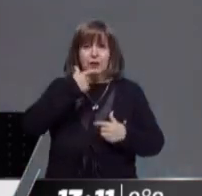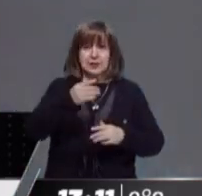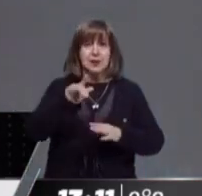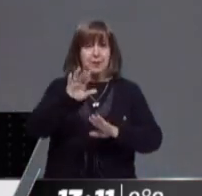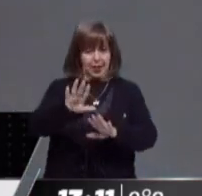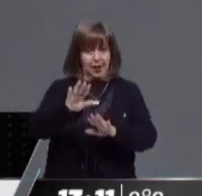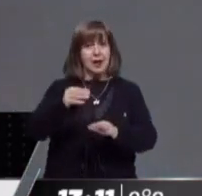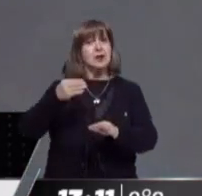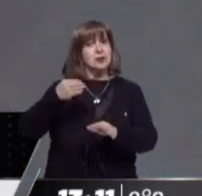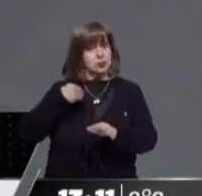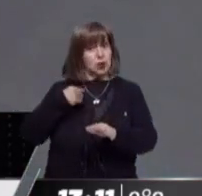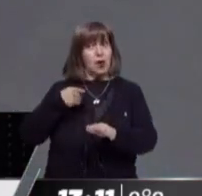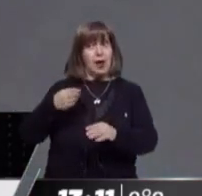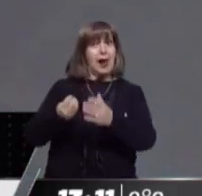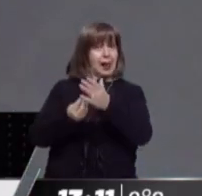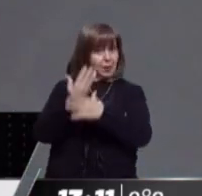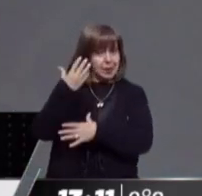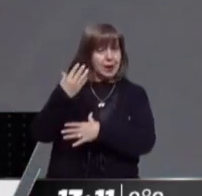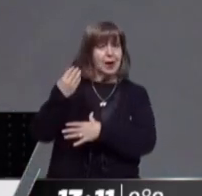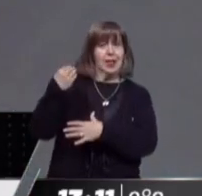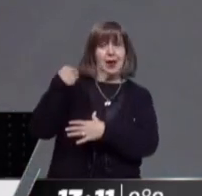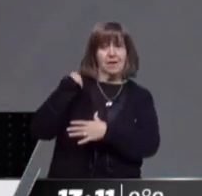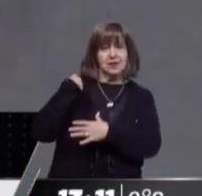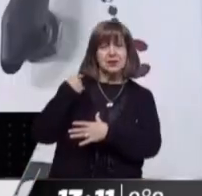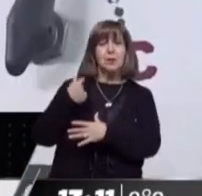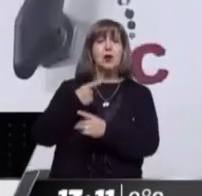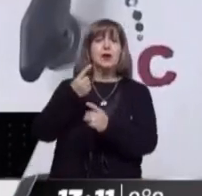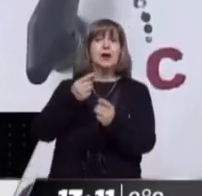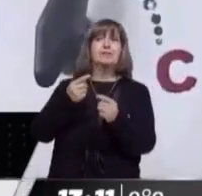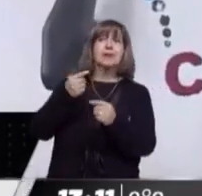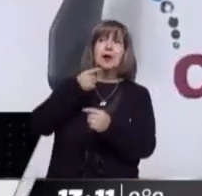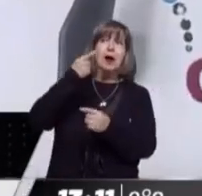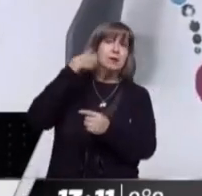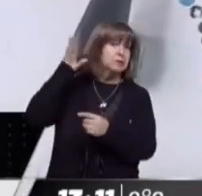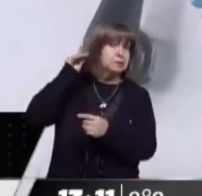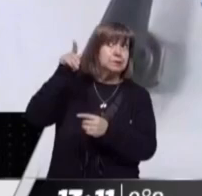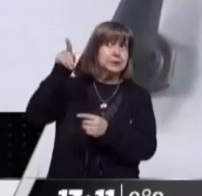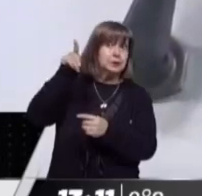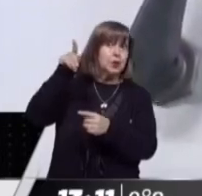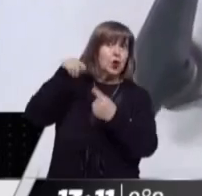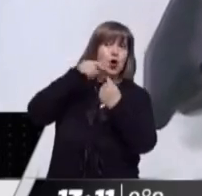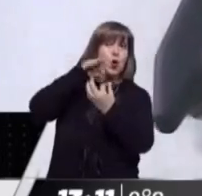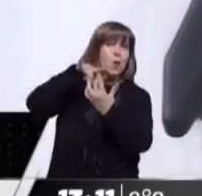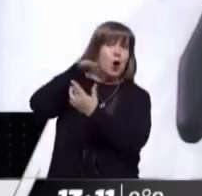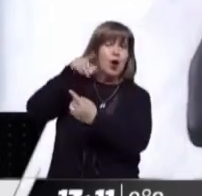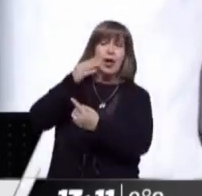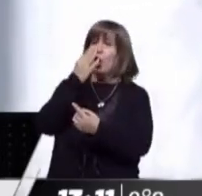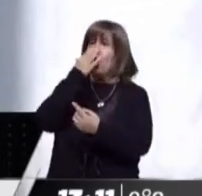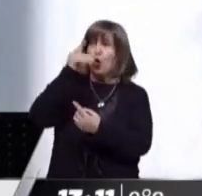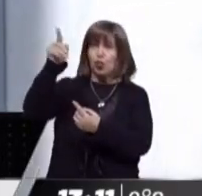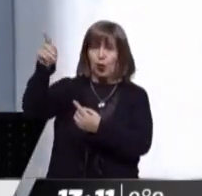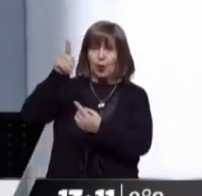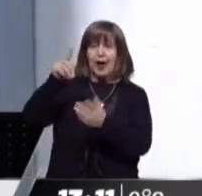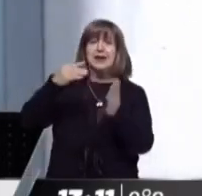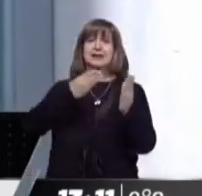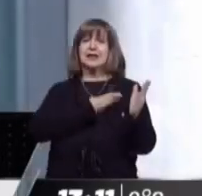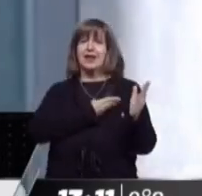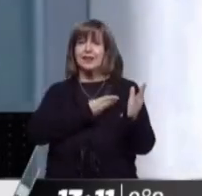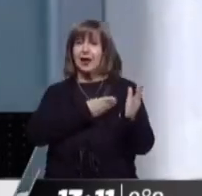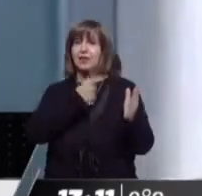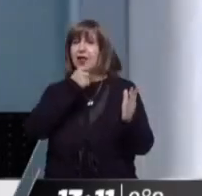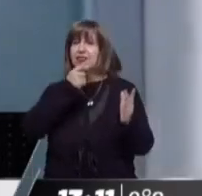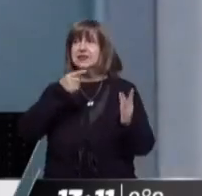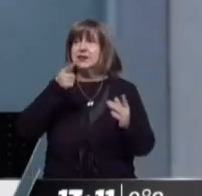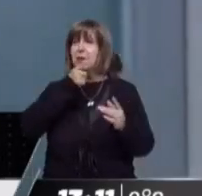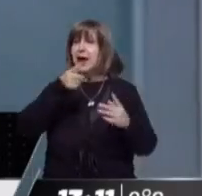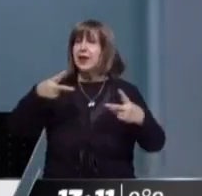corrió fuerte el rumor principalmente por lo que pasaba en Córdoba en provincia de Santa Fe y algunos medios ya daban de un posible corte